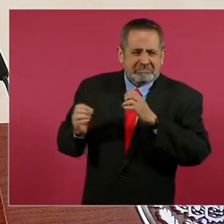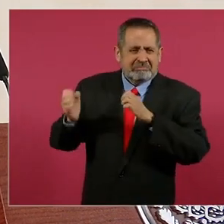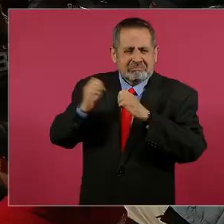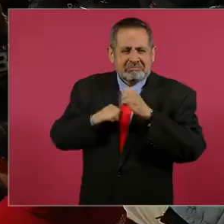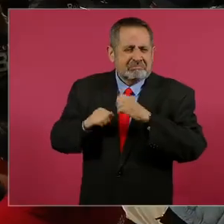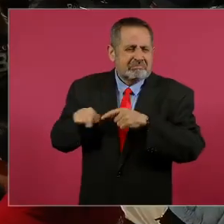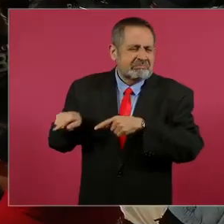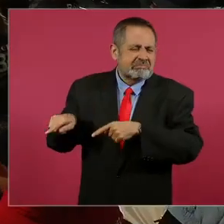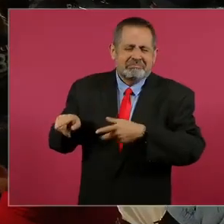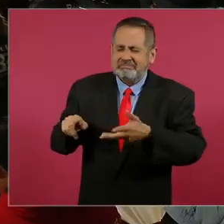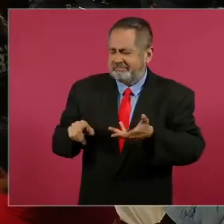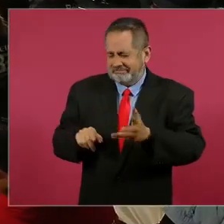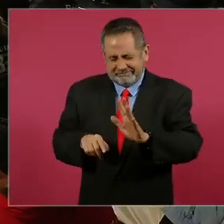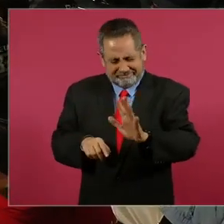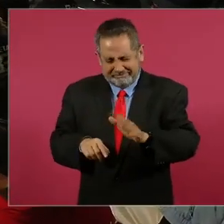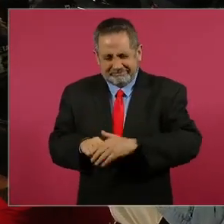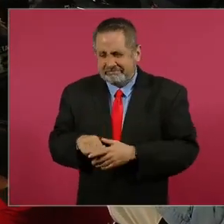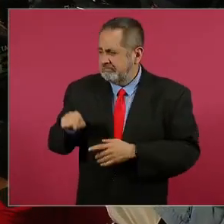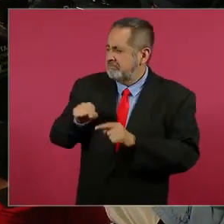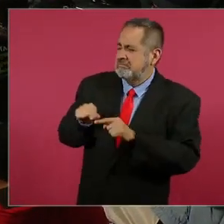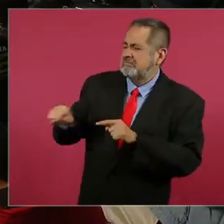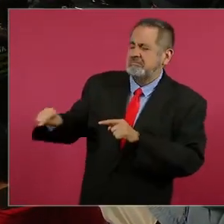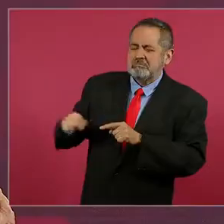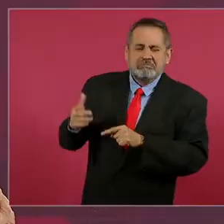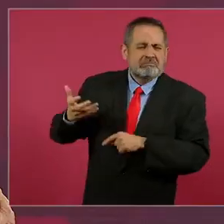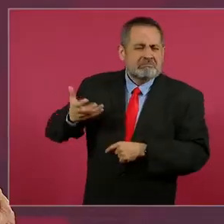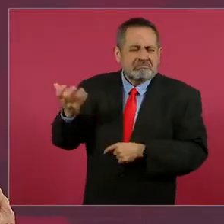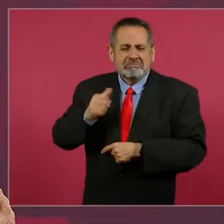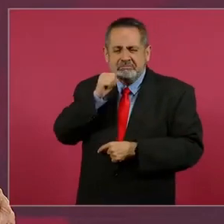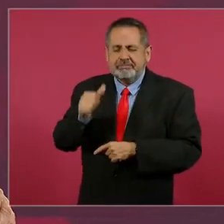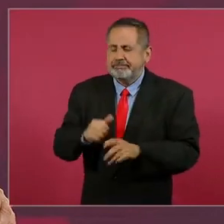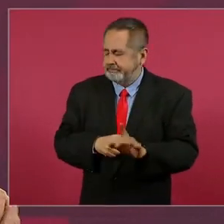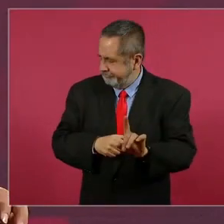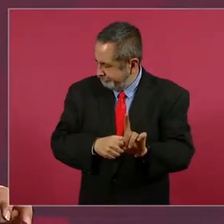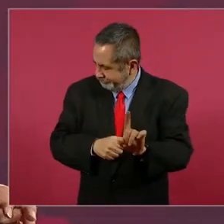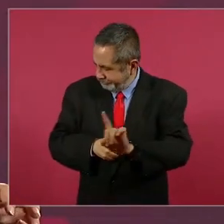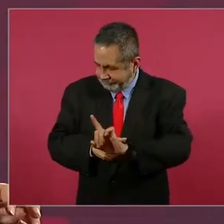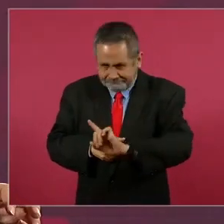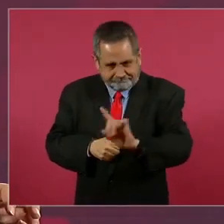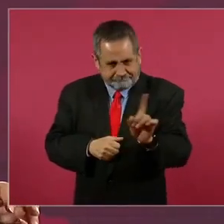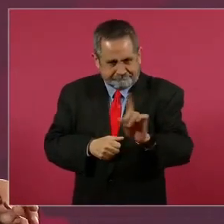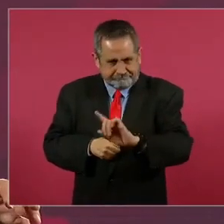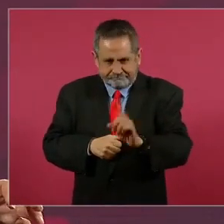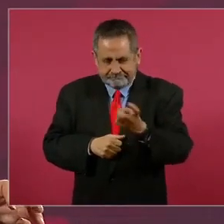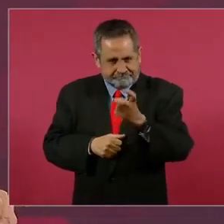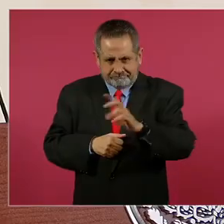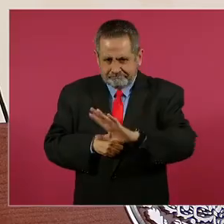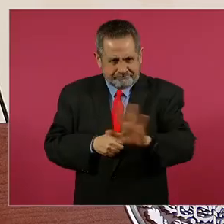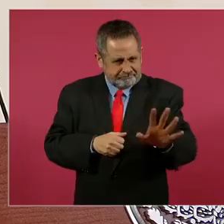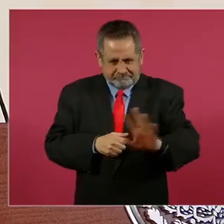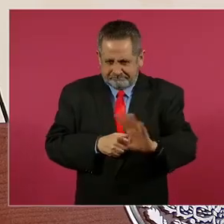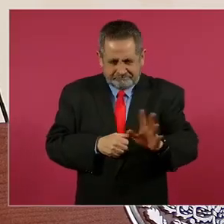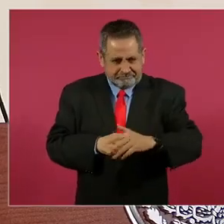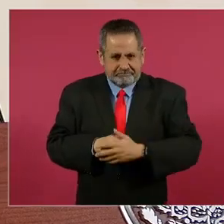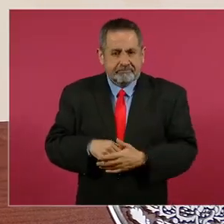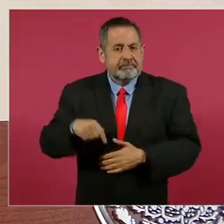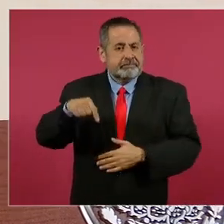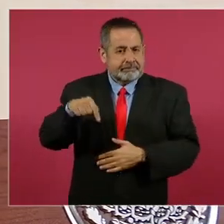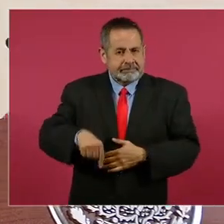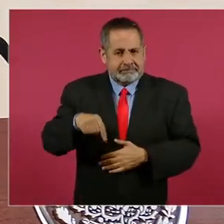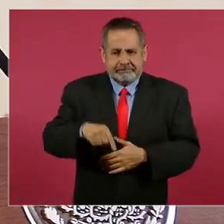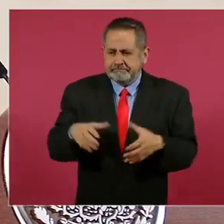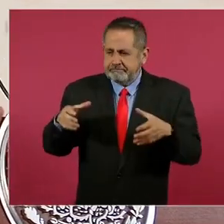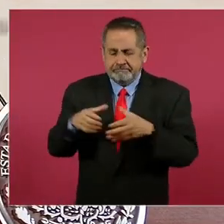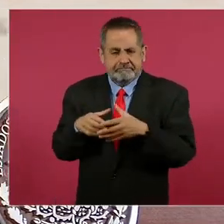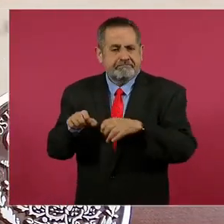los que le ayudan, no están haciendo su trabajo. No es cierto eso. Aquí es